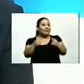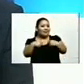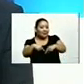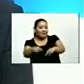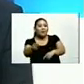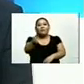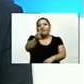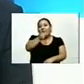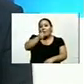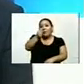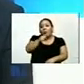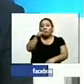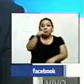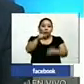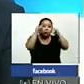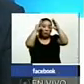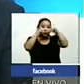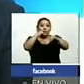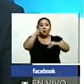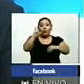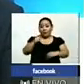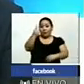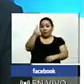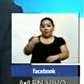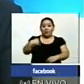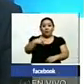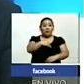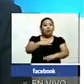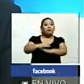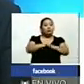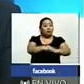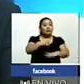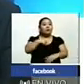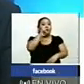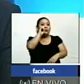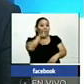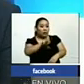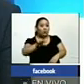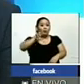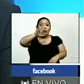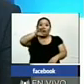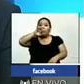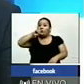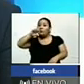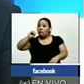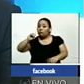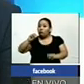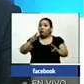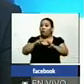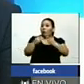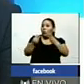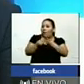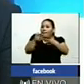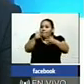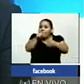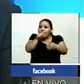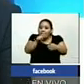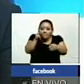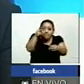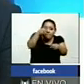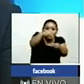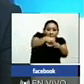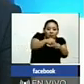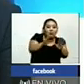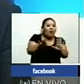Continuamos con las noticias. En esta noche de jueves, el ministro de la Defensa confirmó que más de 300 pandilleros han intentado infiltrarse en el proceso